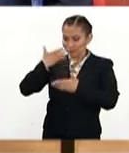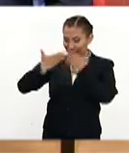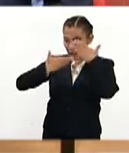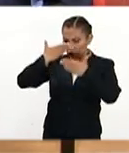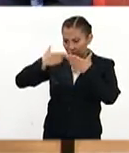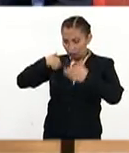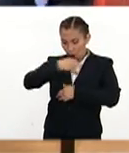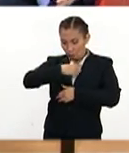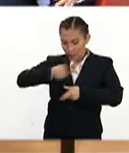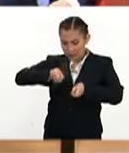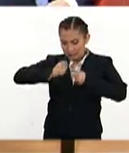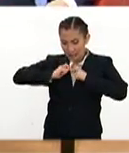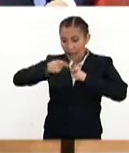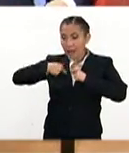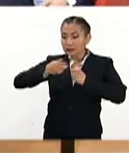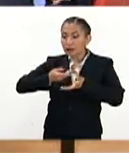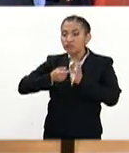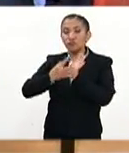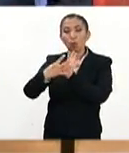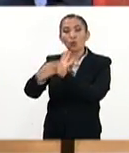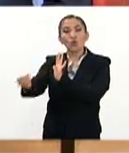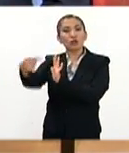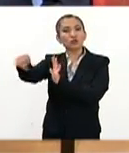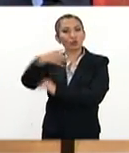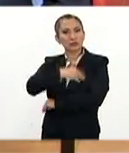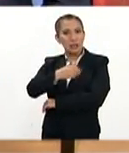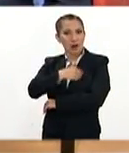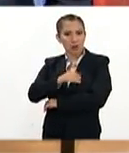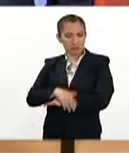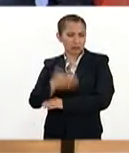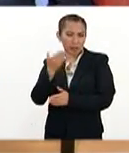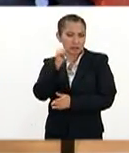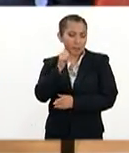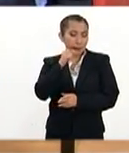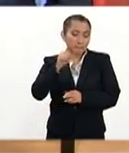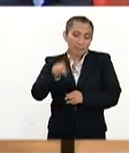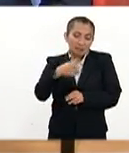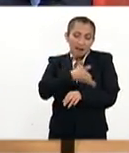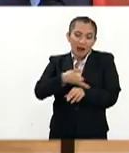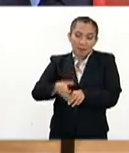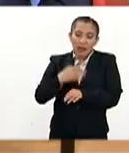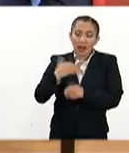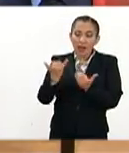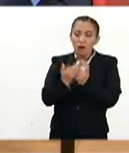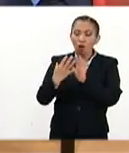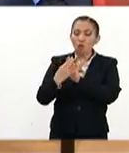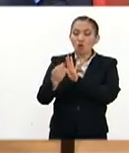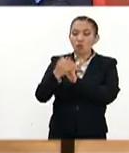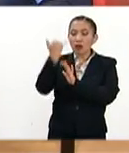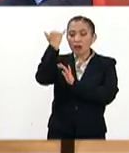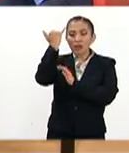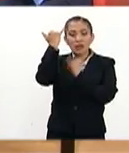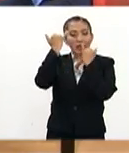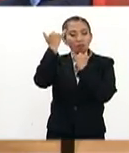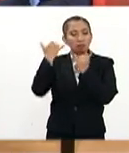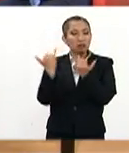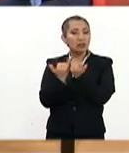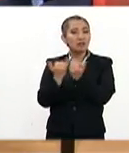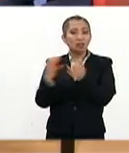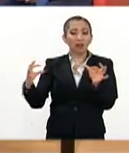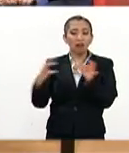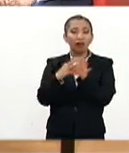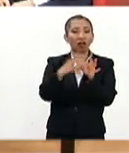ese compromiso también les impacte en sus hijos, porque muchas veces pasa eso, ¿no? Que su misma familia se empieza a meter en sus mismos oficios